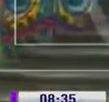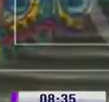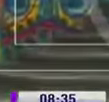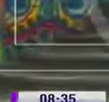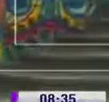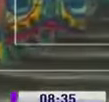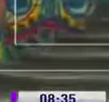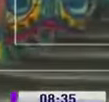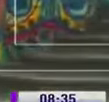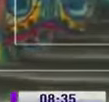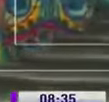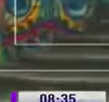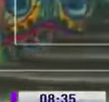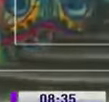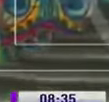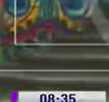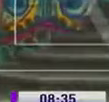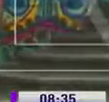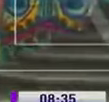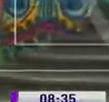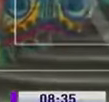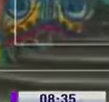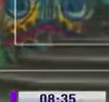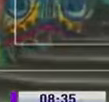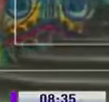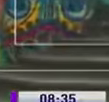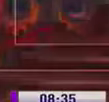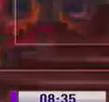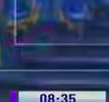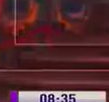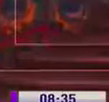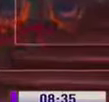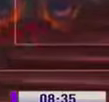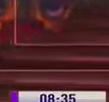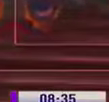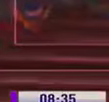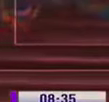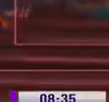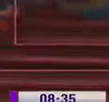como las calidades del pasaje áreas con las piernas